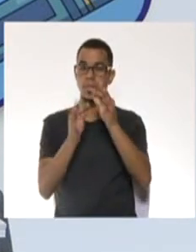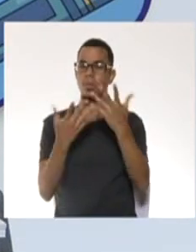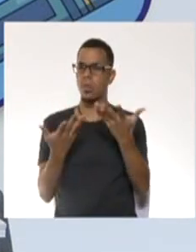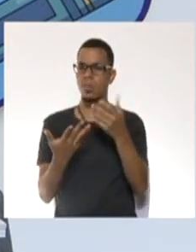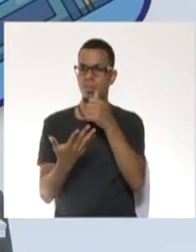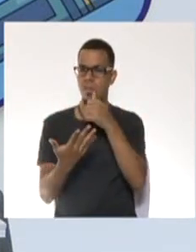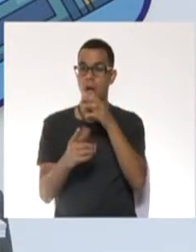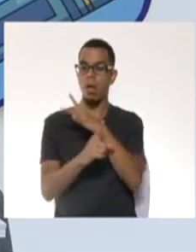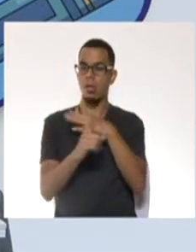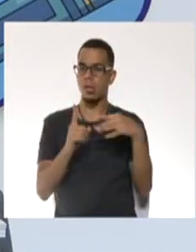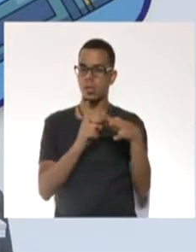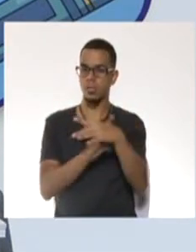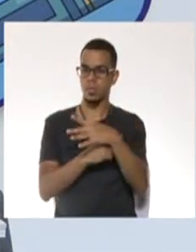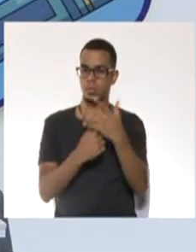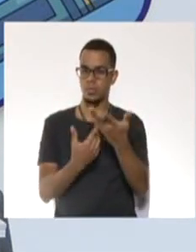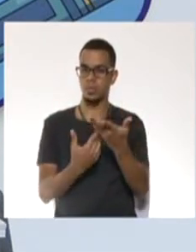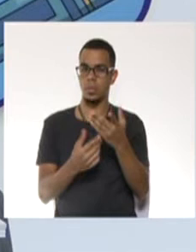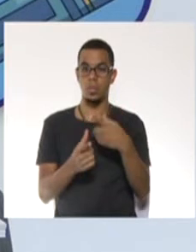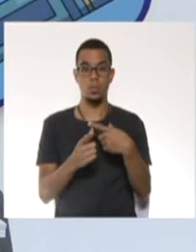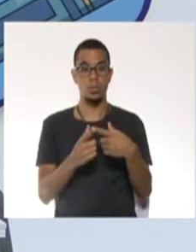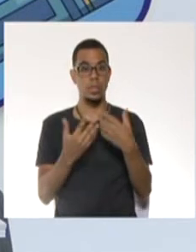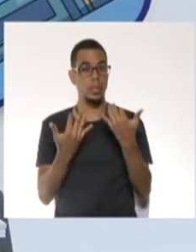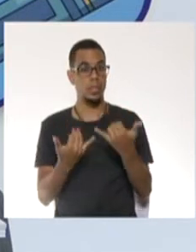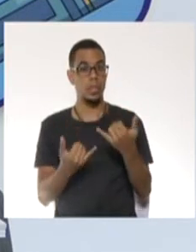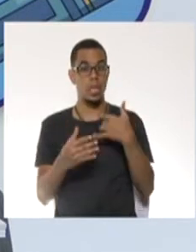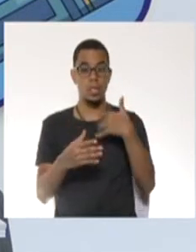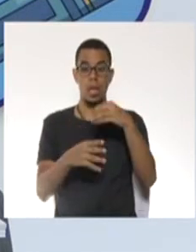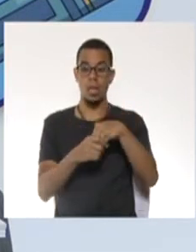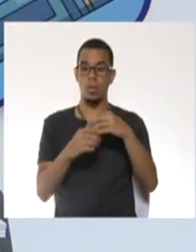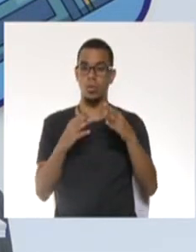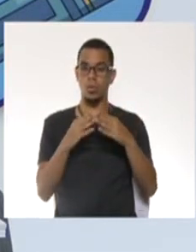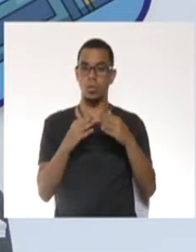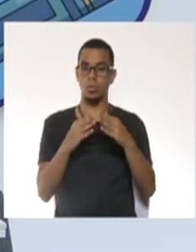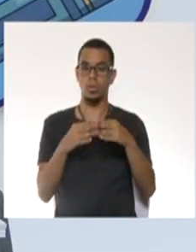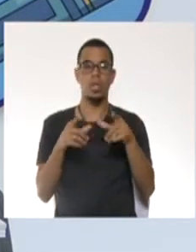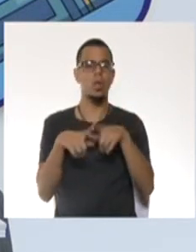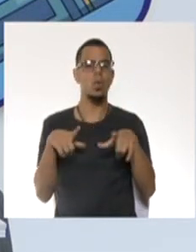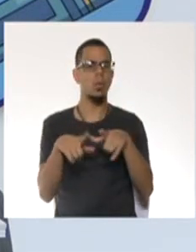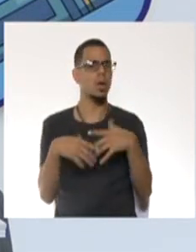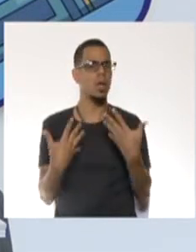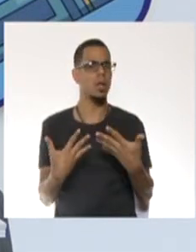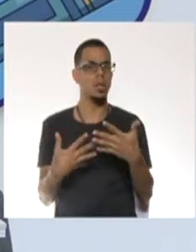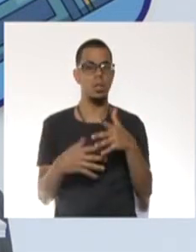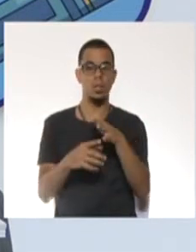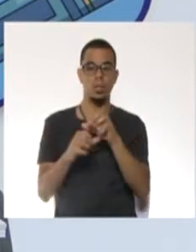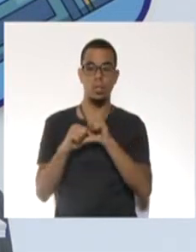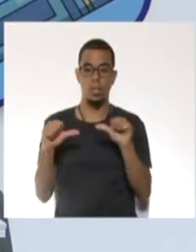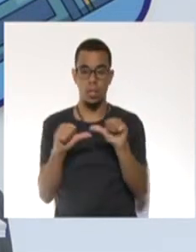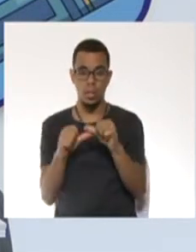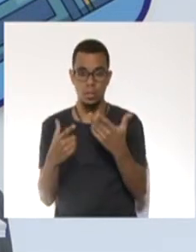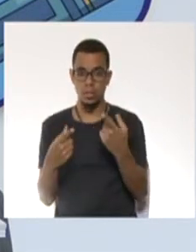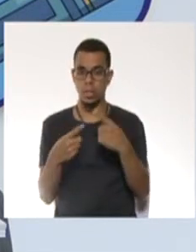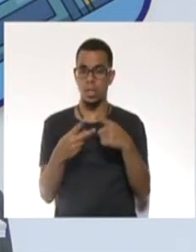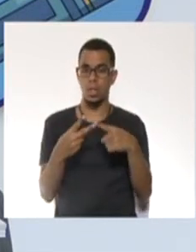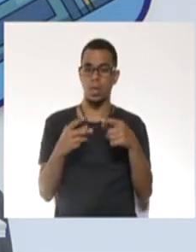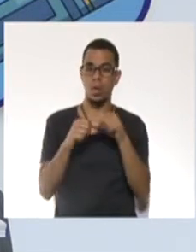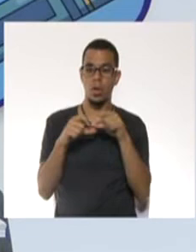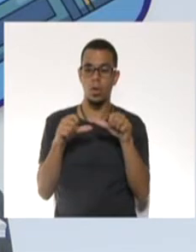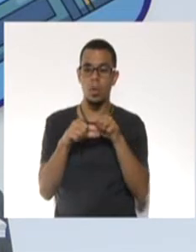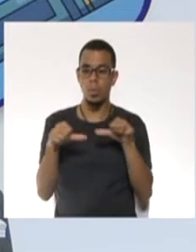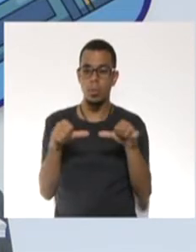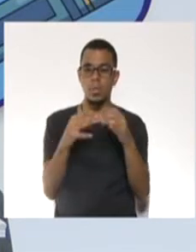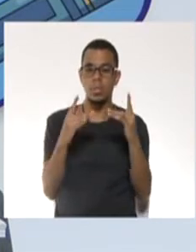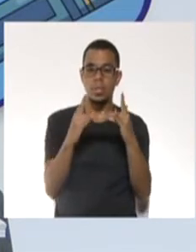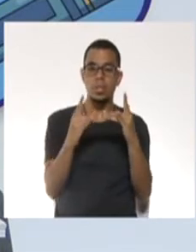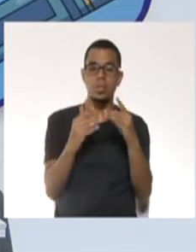podemos aplicar la física, jóvenes. Estamos ahorita en tu casa, ¿en qué espacio se encuentra? En la sala, en el comedor, en mi cuarto, viendo televisión,